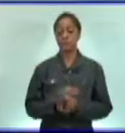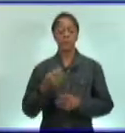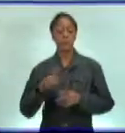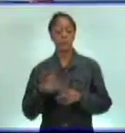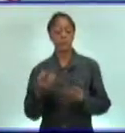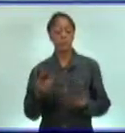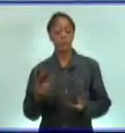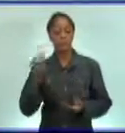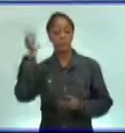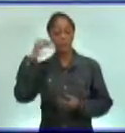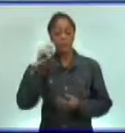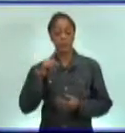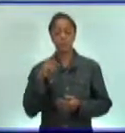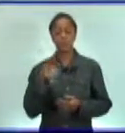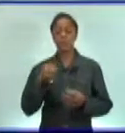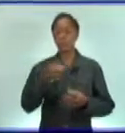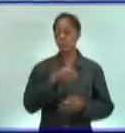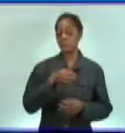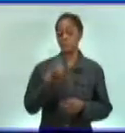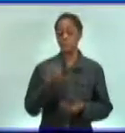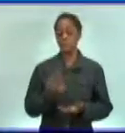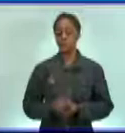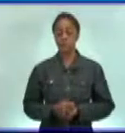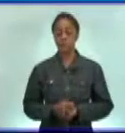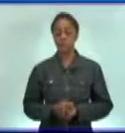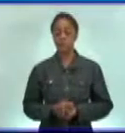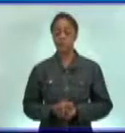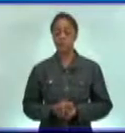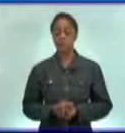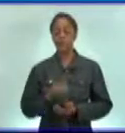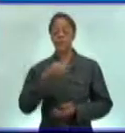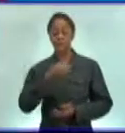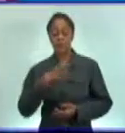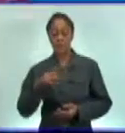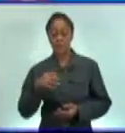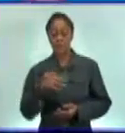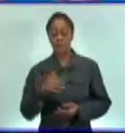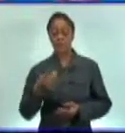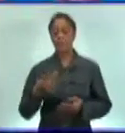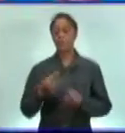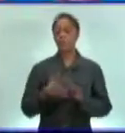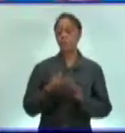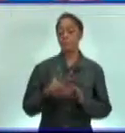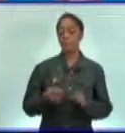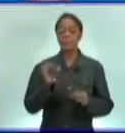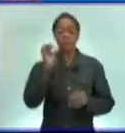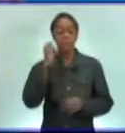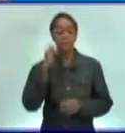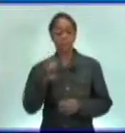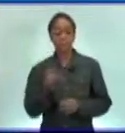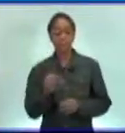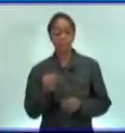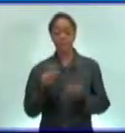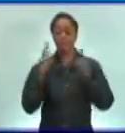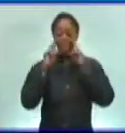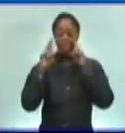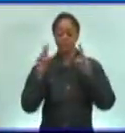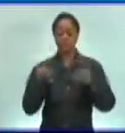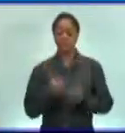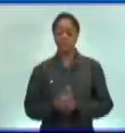Pero, ¿sabéis qué es una célula? La célula es la parte más pequeña de un ser vivo.